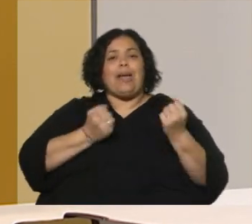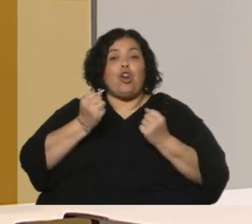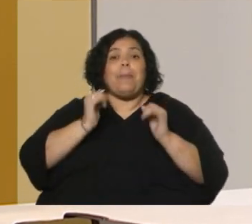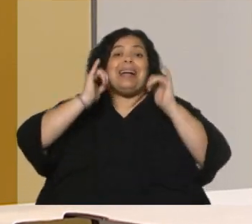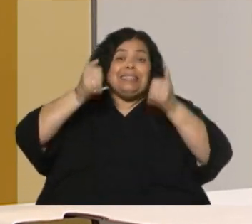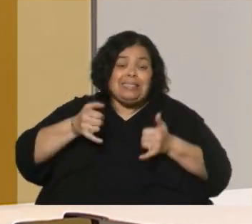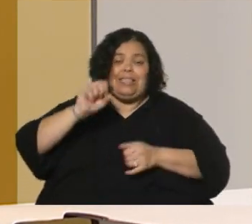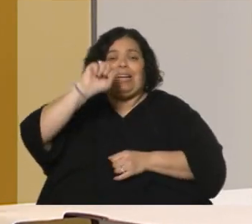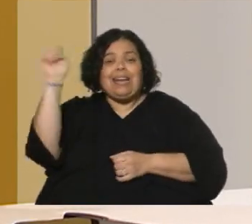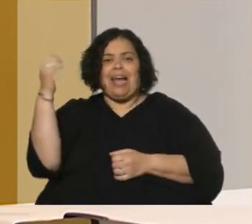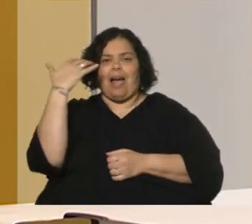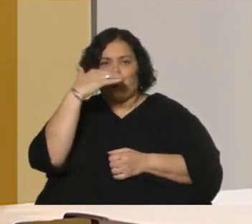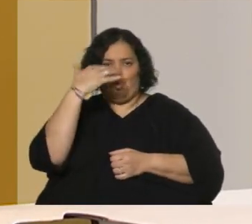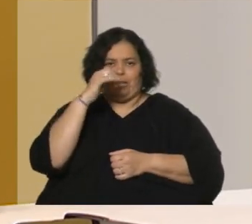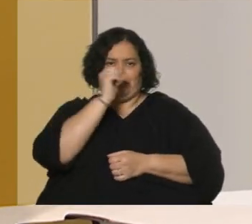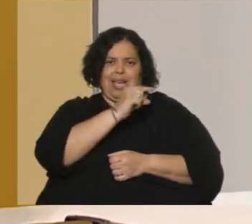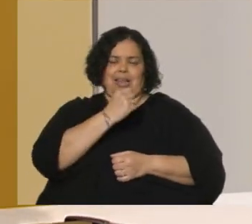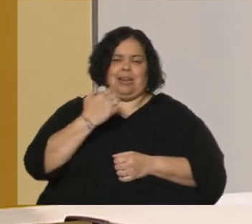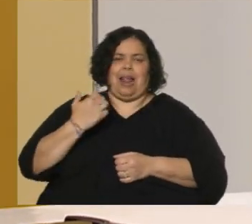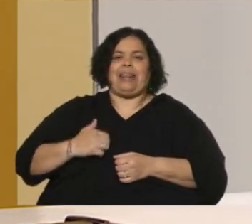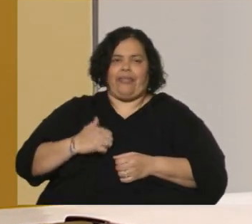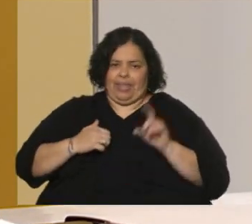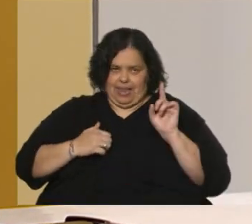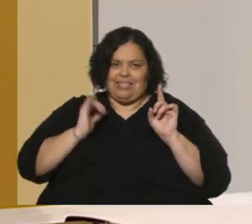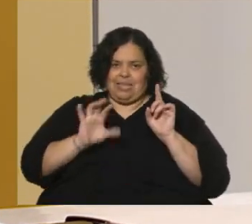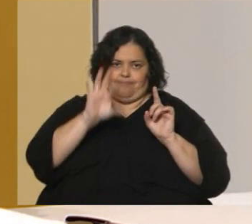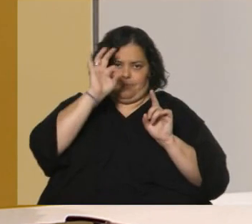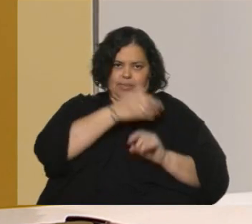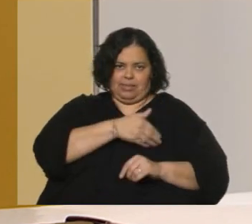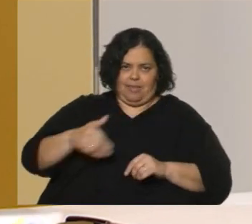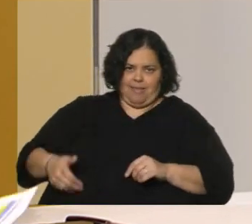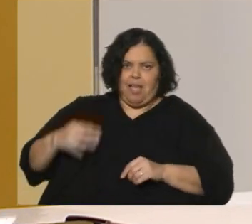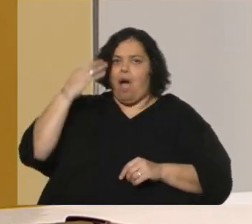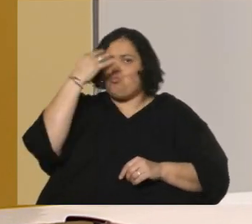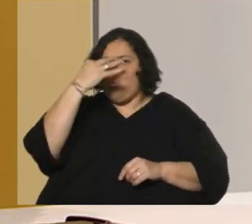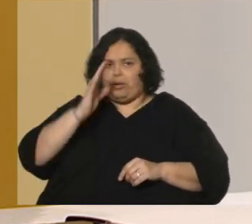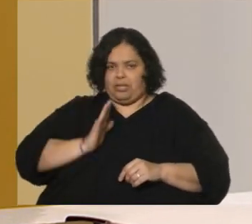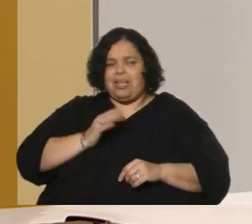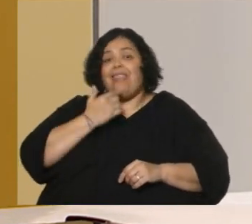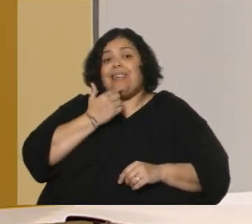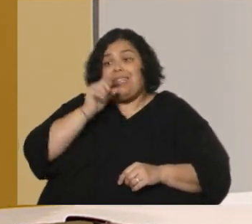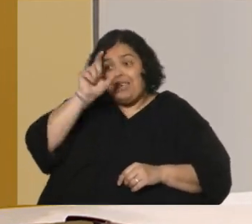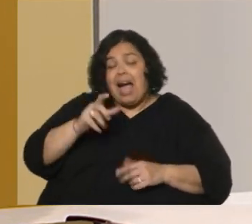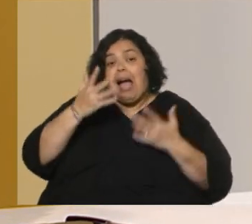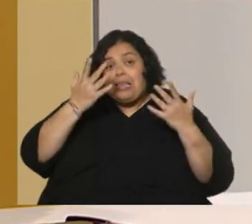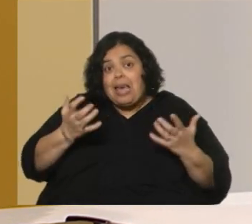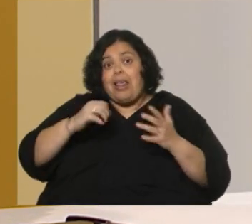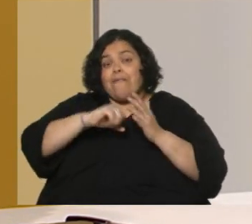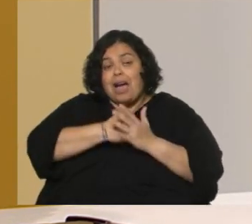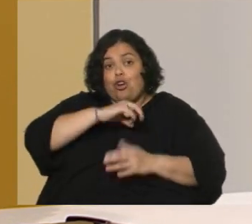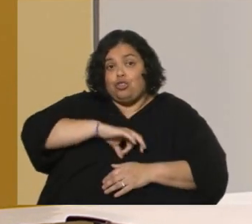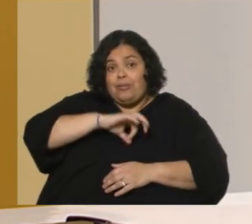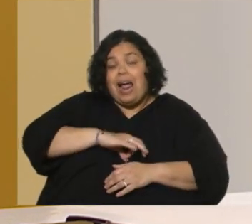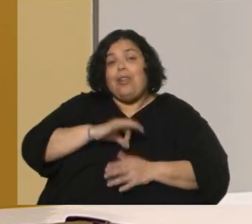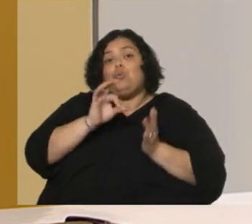Argentina verdad caso de ser elegida presidente y decía que quería un sistema y un Banco Central tal como existe aquí en